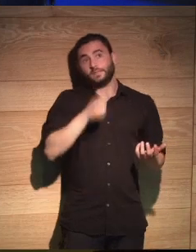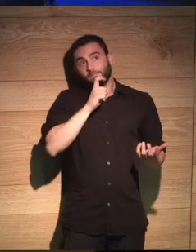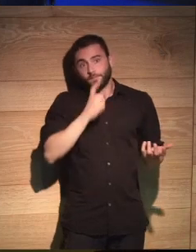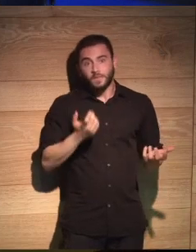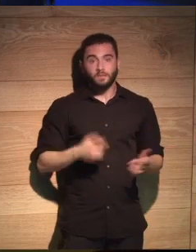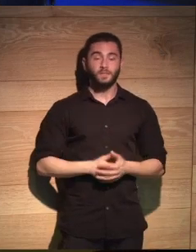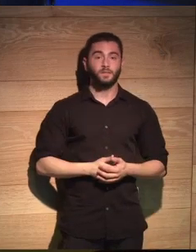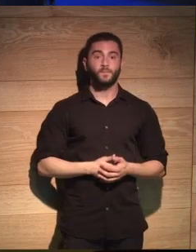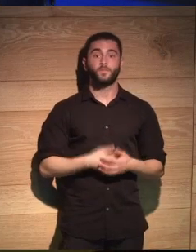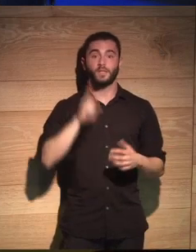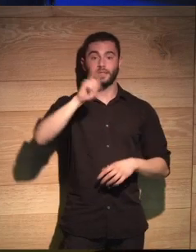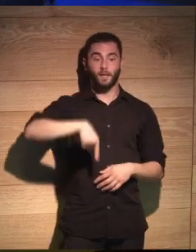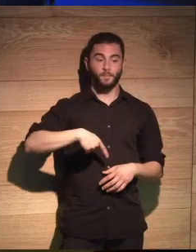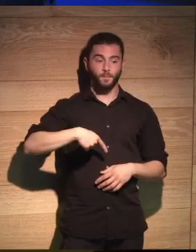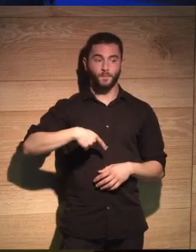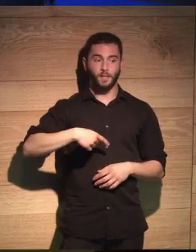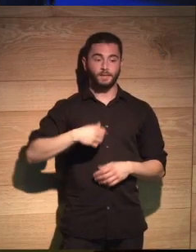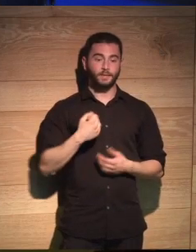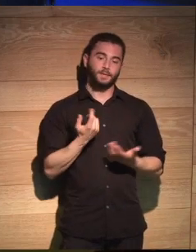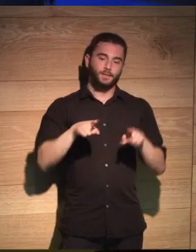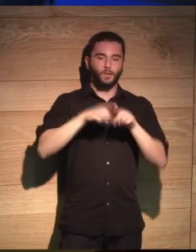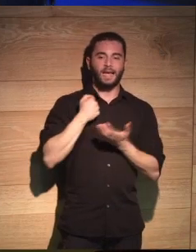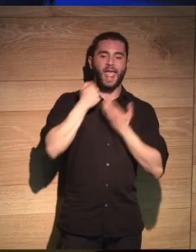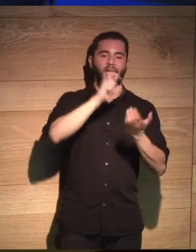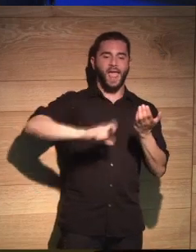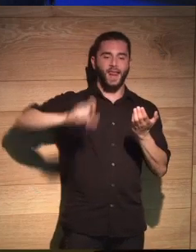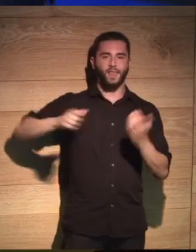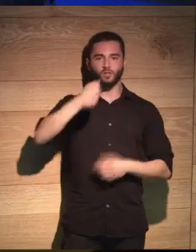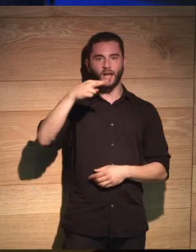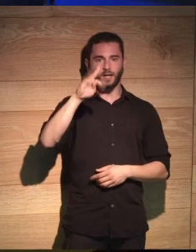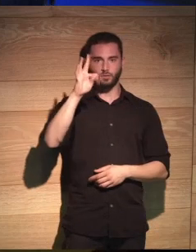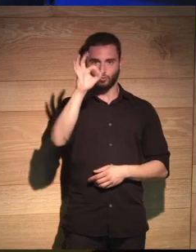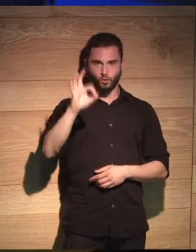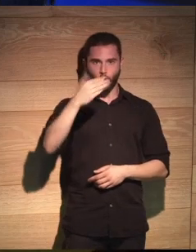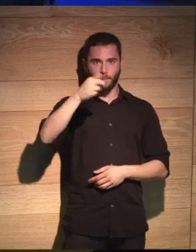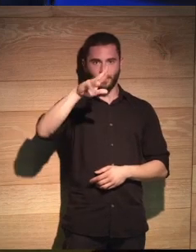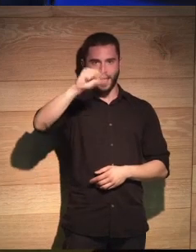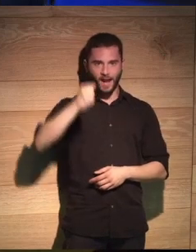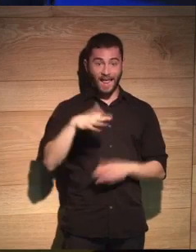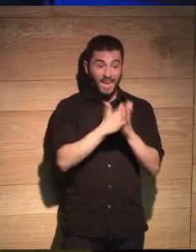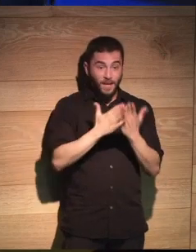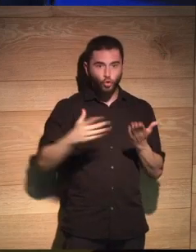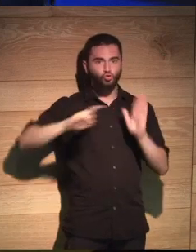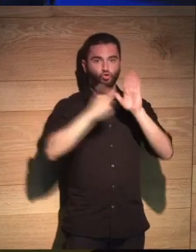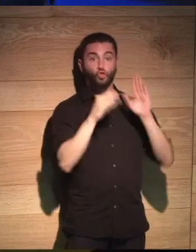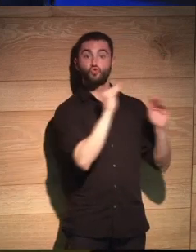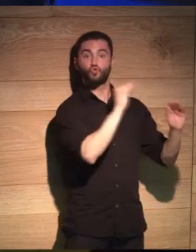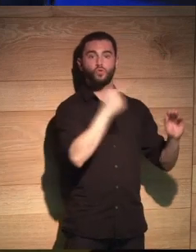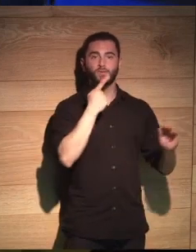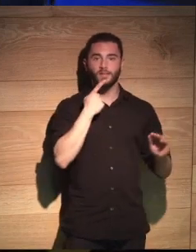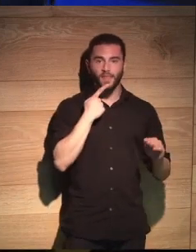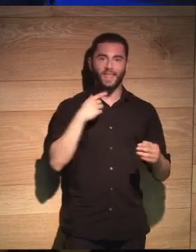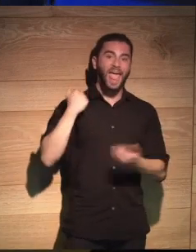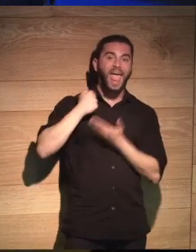era también encontrar los herederos de Arturo Barea, porque en todos los libros pone herederos de Arturo Barea. Y luego, por casualidad,